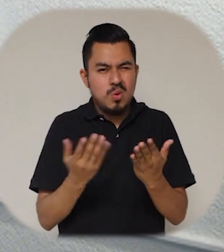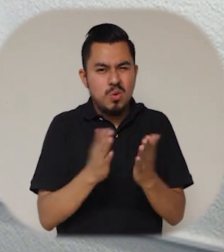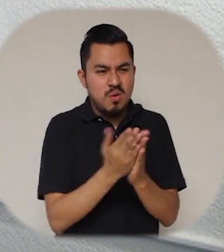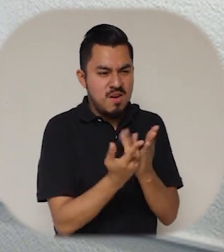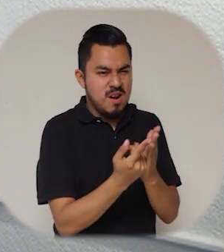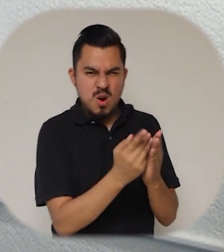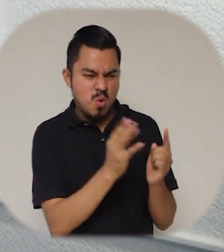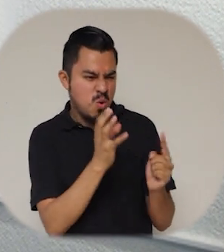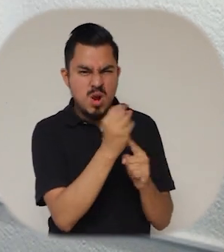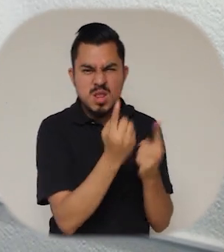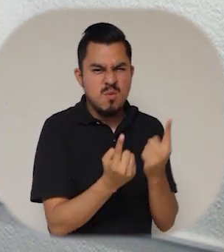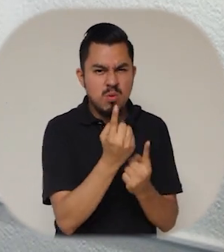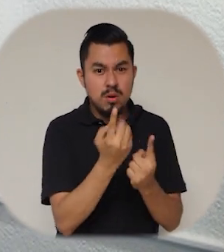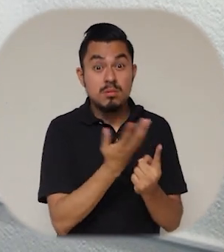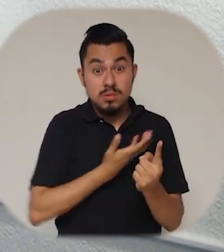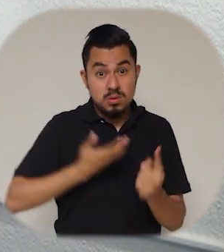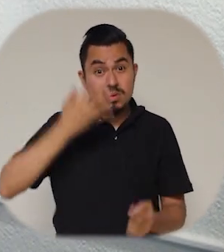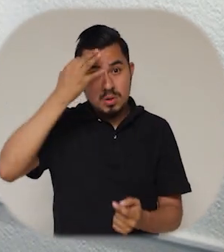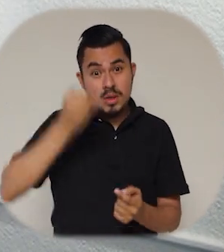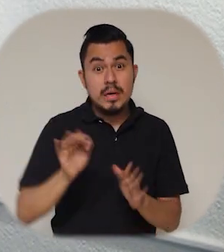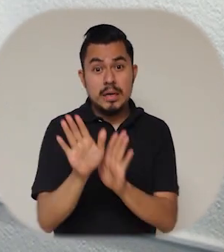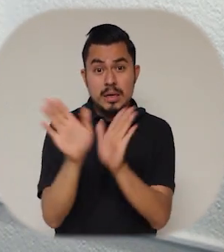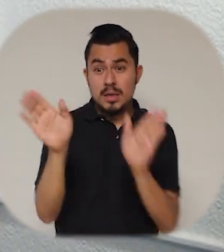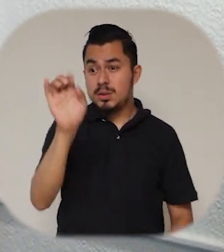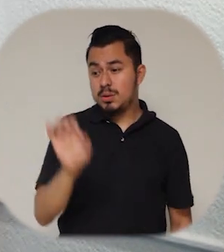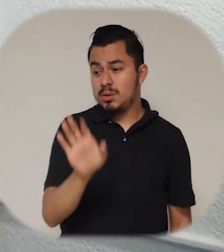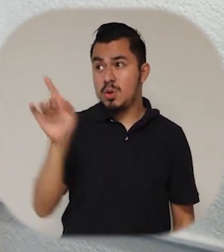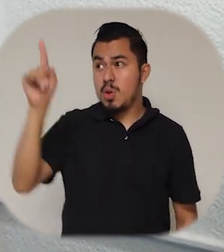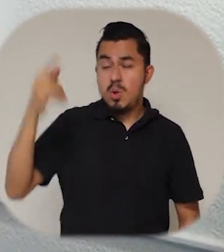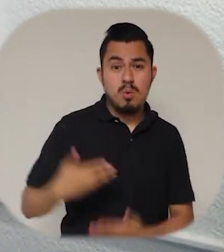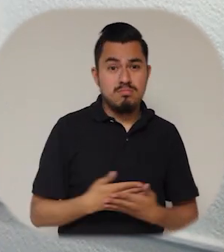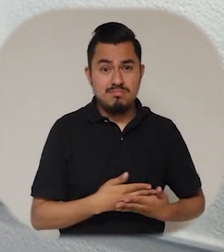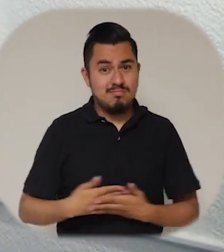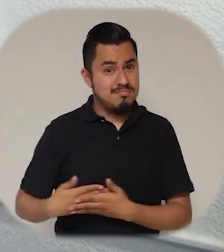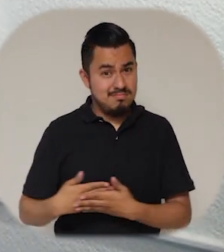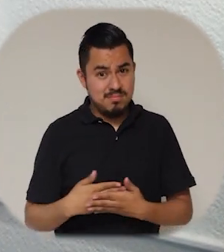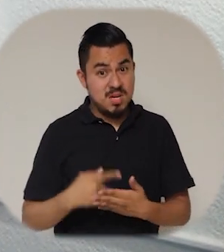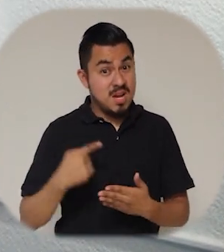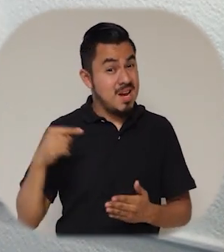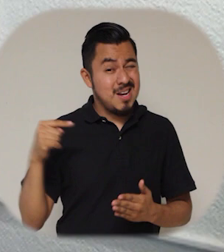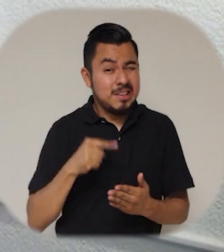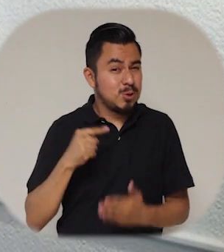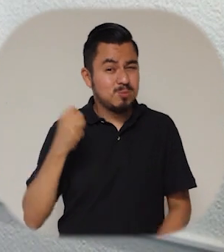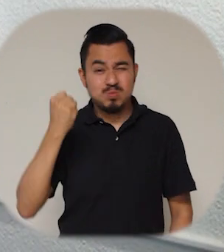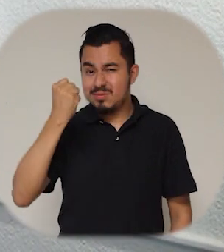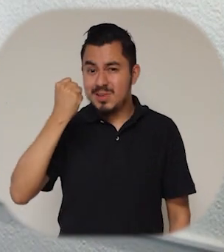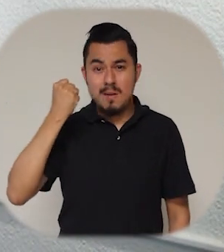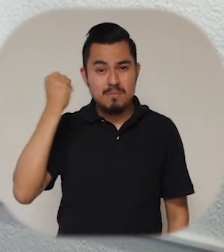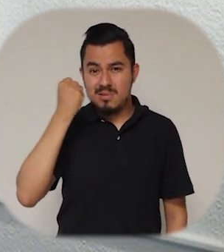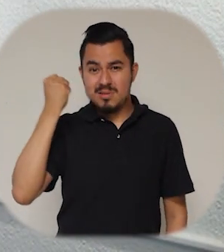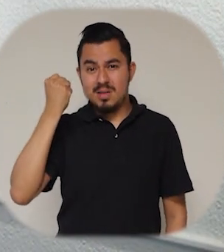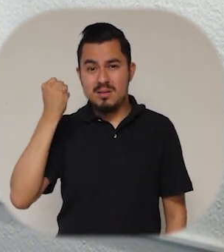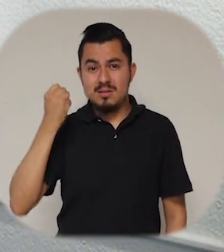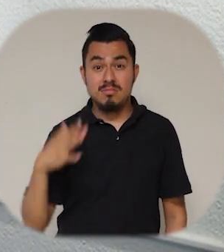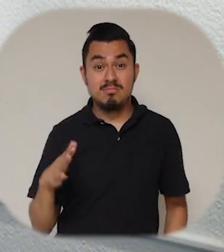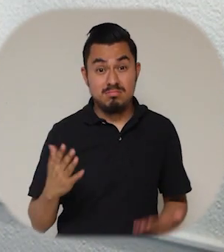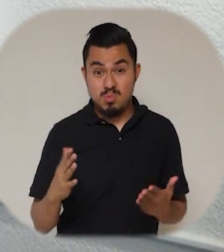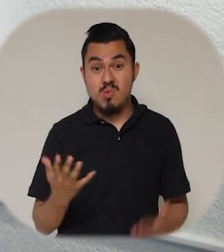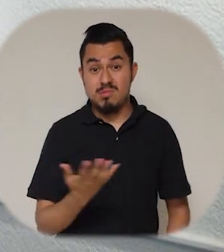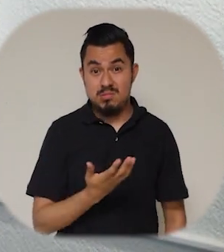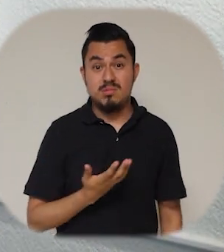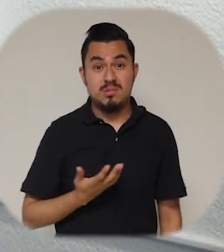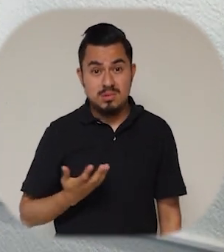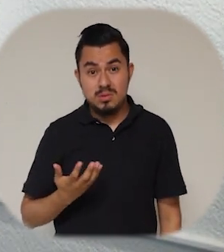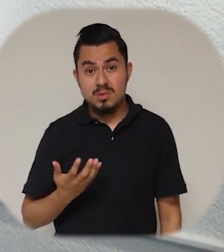de Dios. Esto es algo sumamente importante. Por eso, desde algún momento,